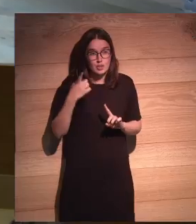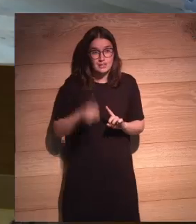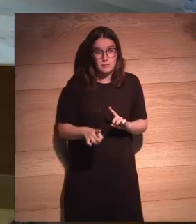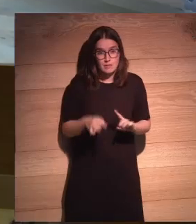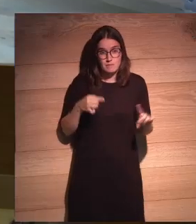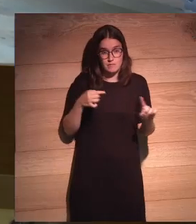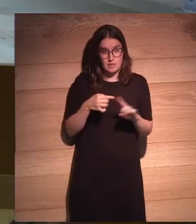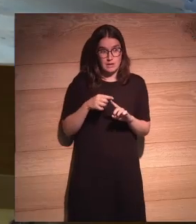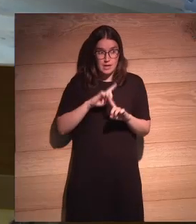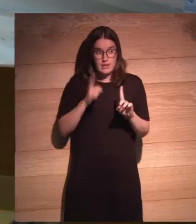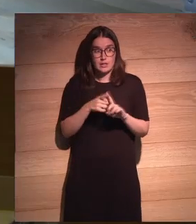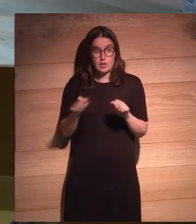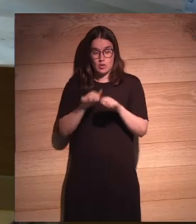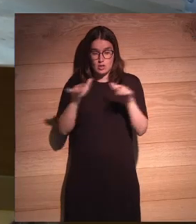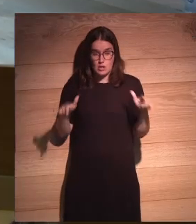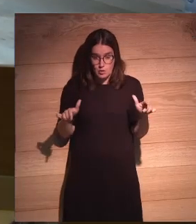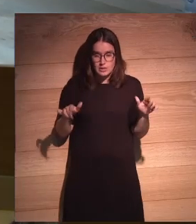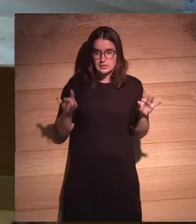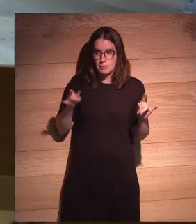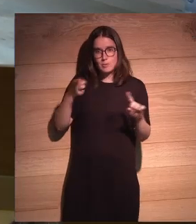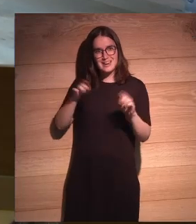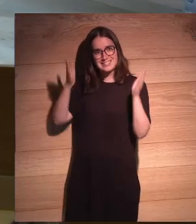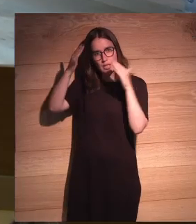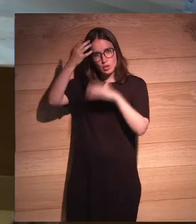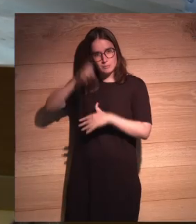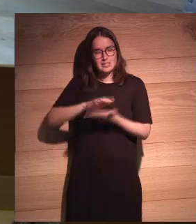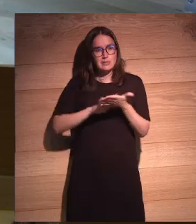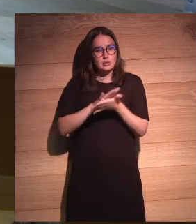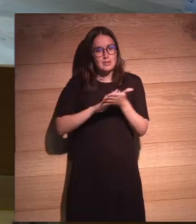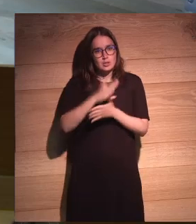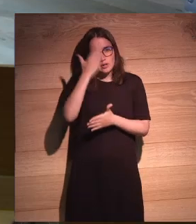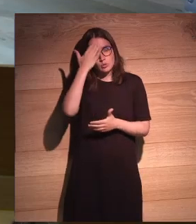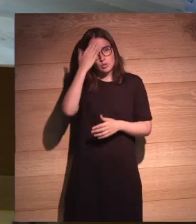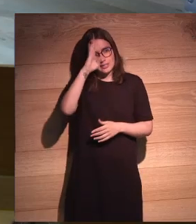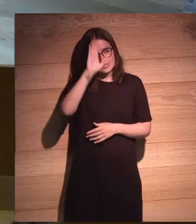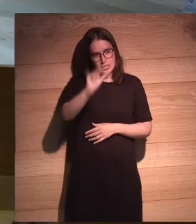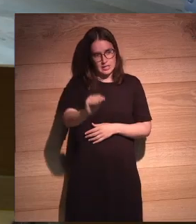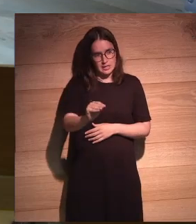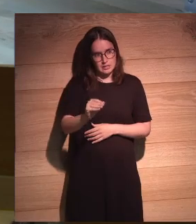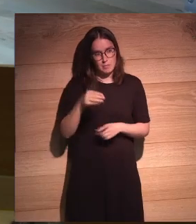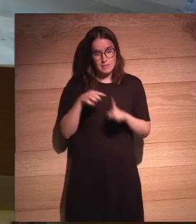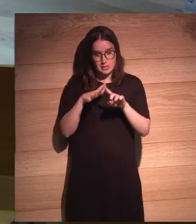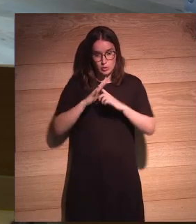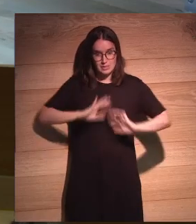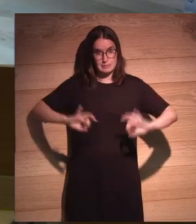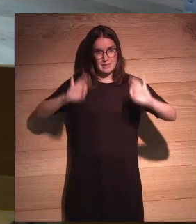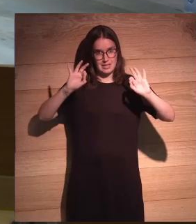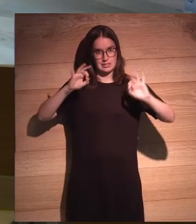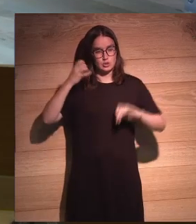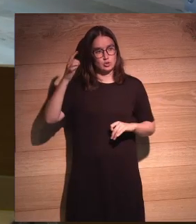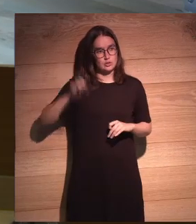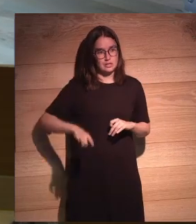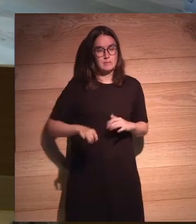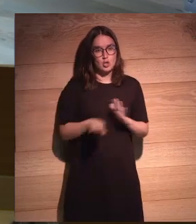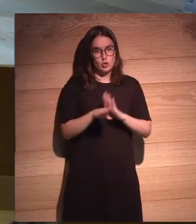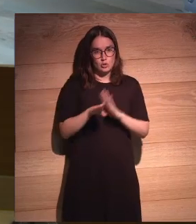para detección en el aula. para la atención. Estamos hablando de tutores inteligentes para casos especiales. Eso también sí